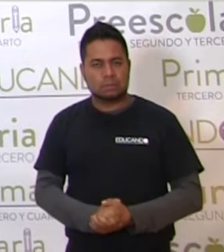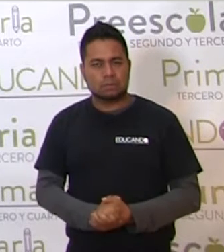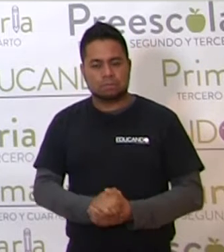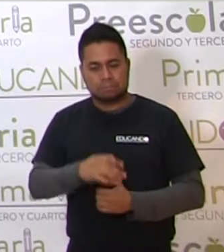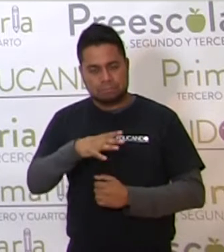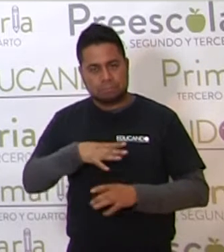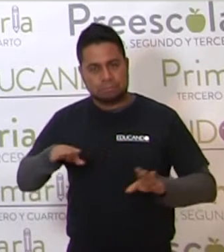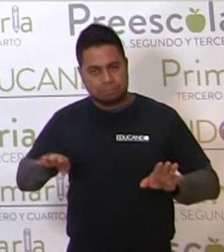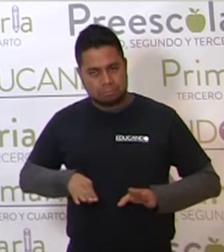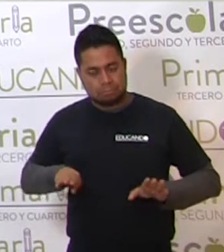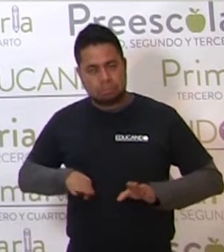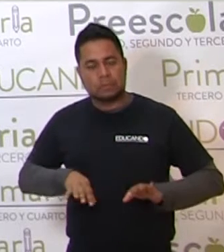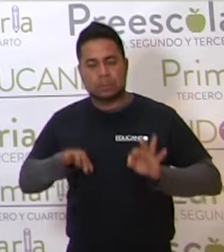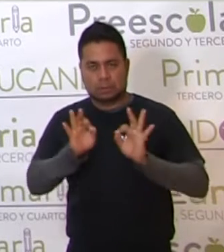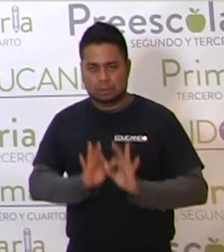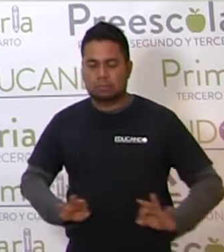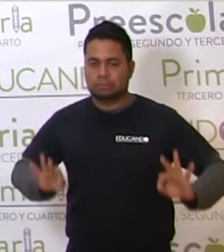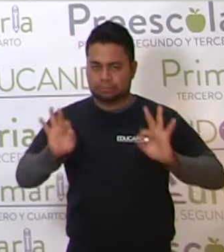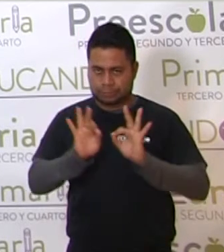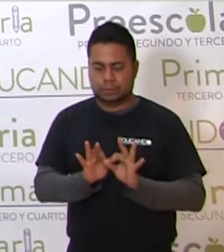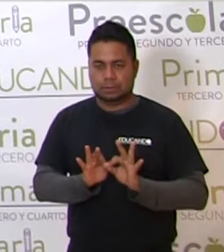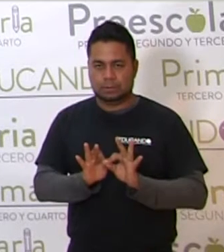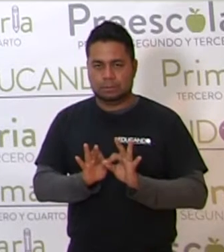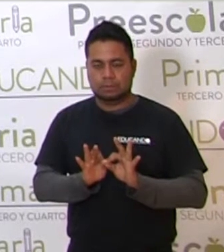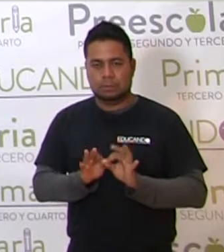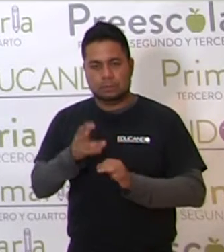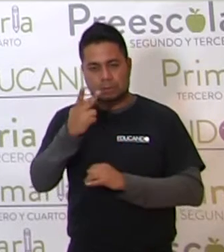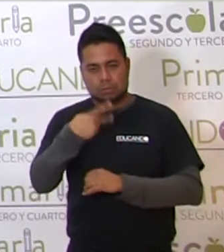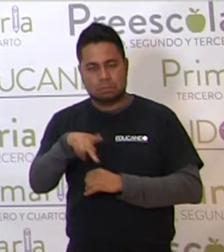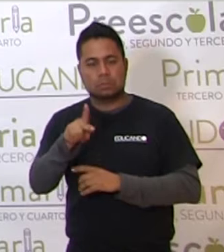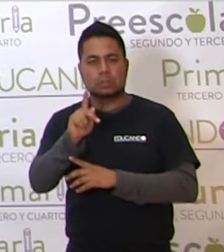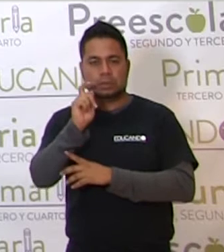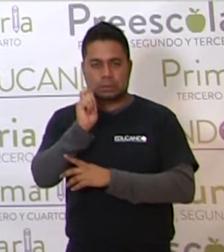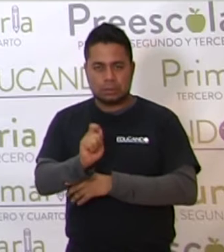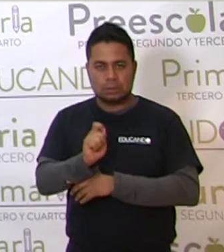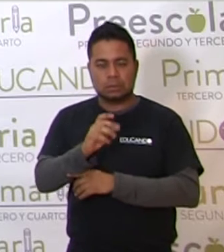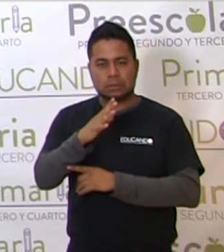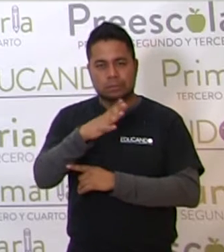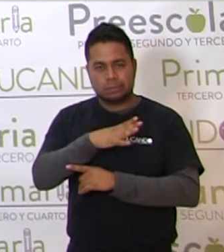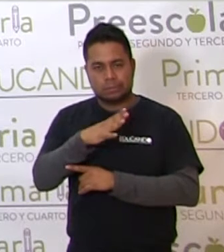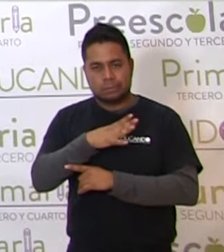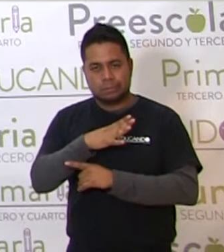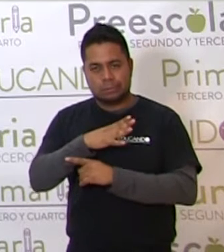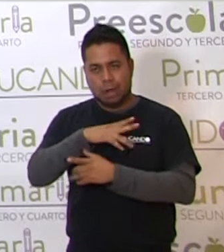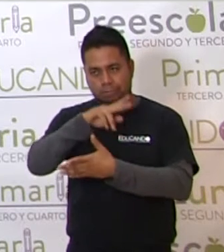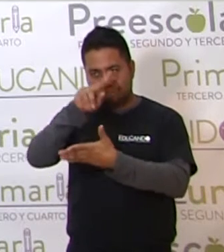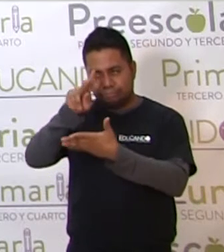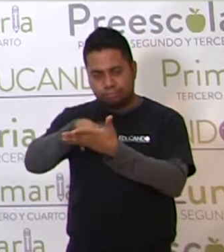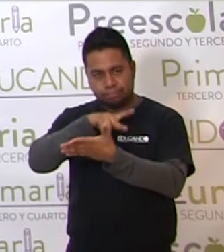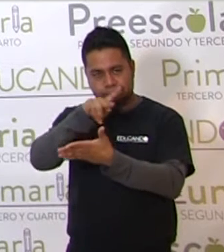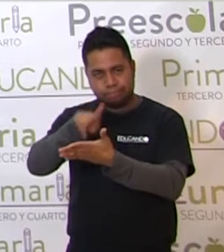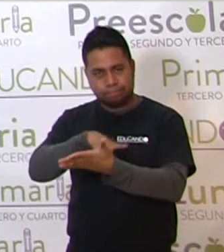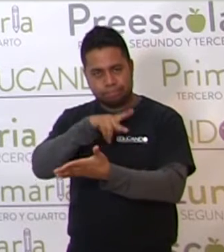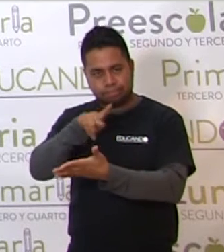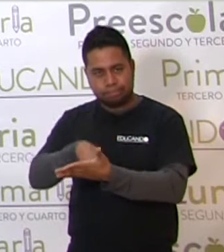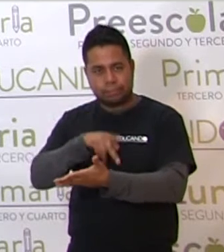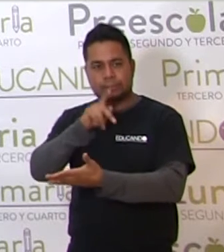características importantes pero es una repetición